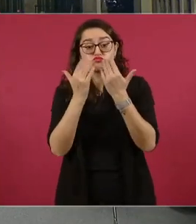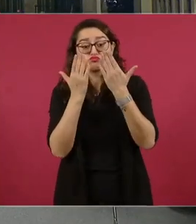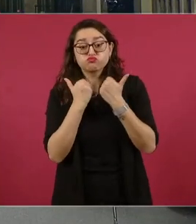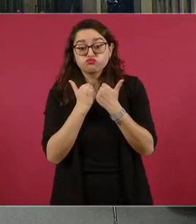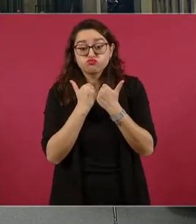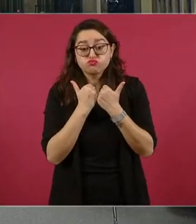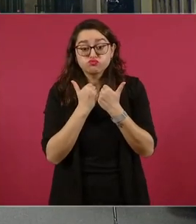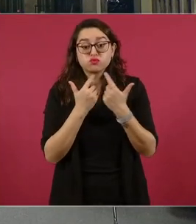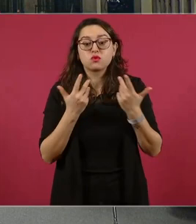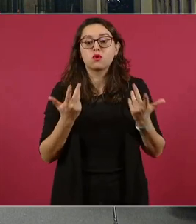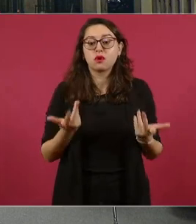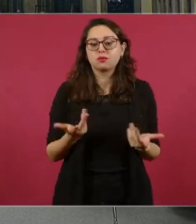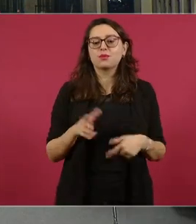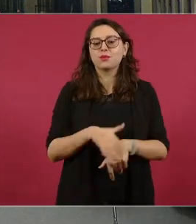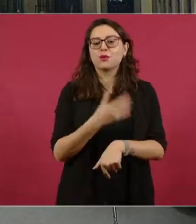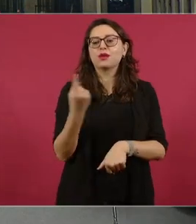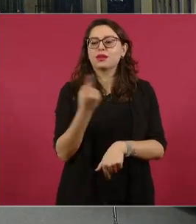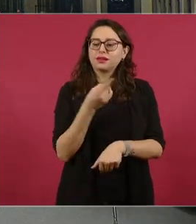empresas fantasmas